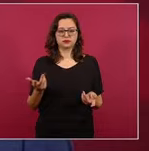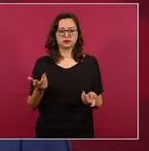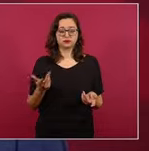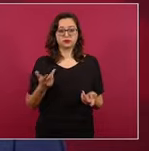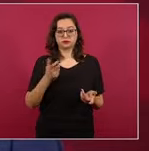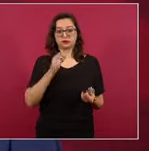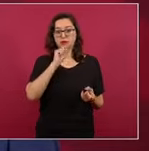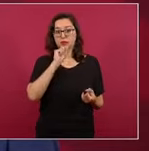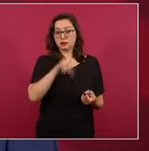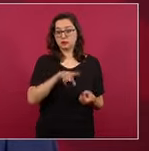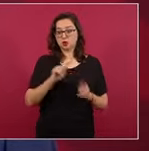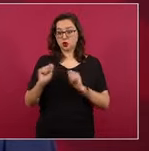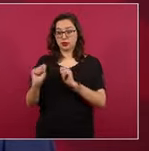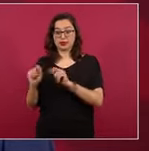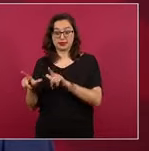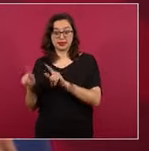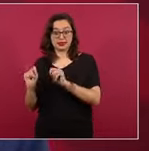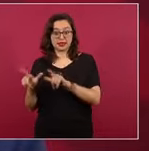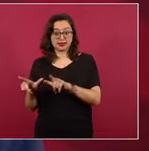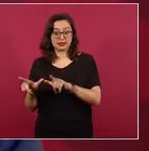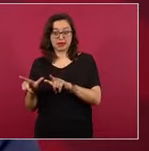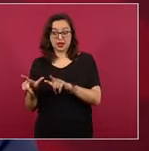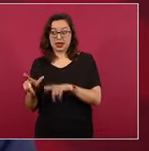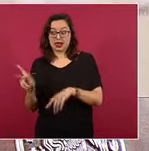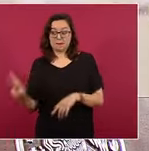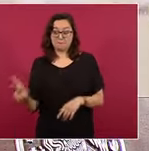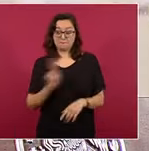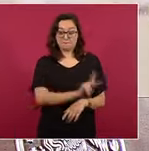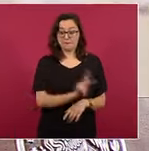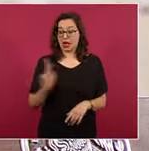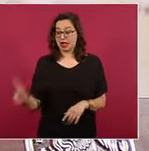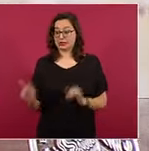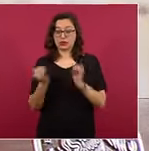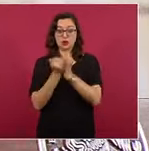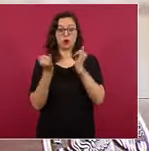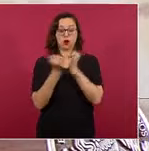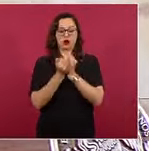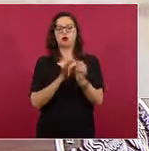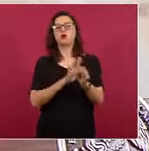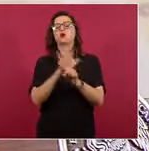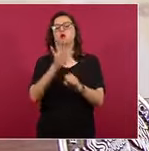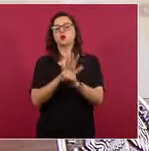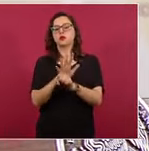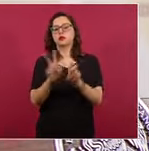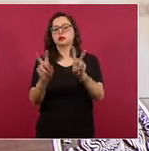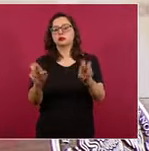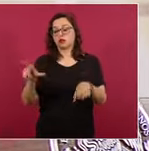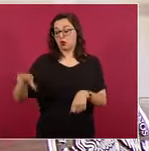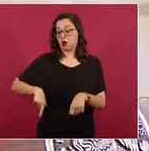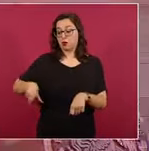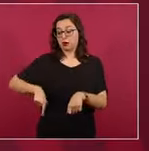Tlaxcala, sin deuda, que no dejó deuda el anterior gobernador,